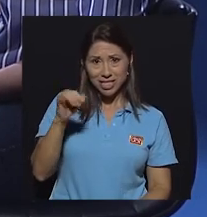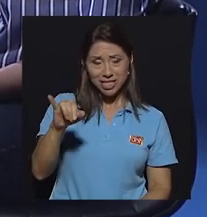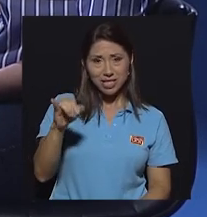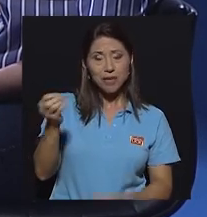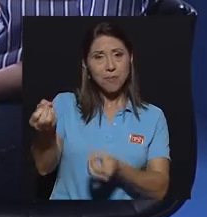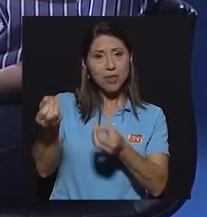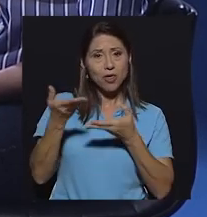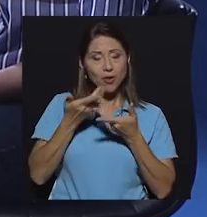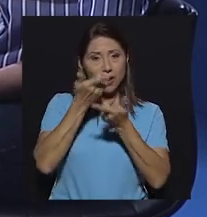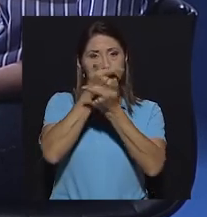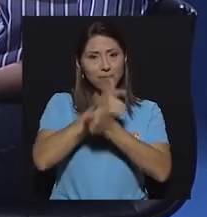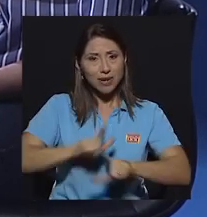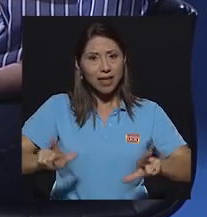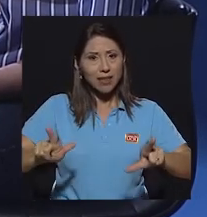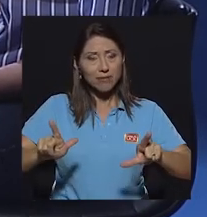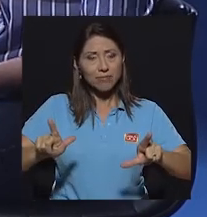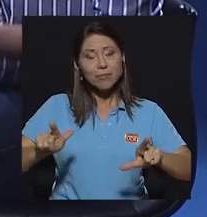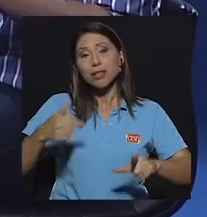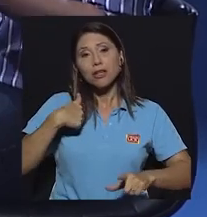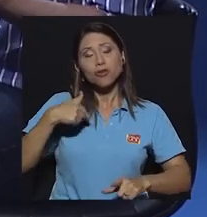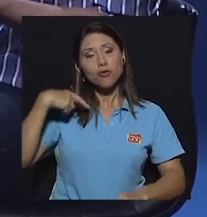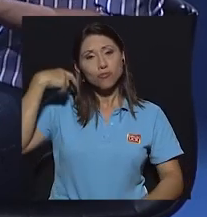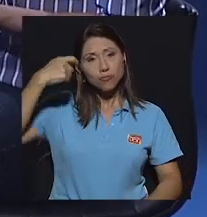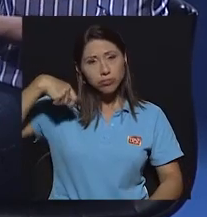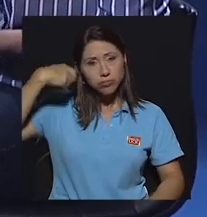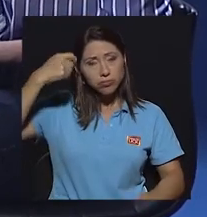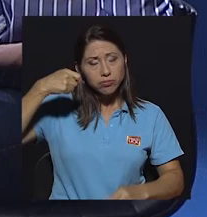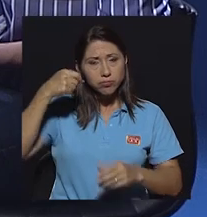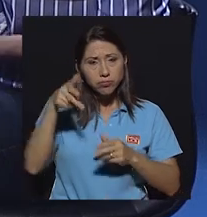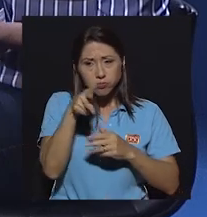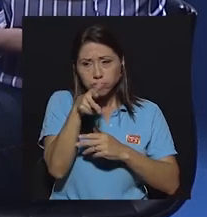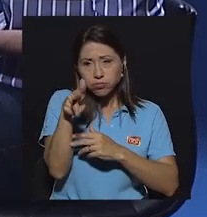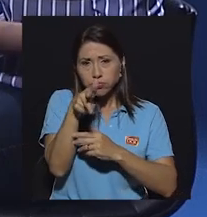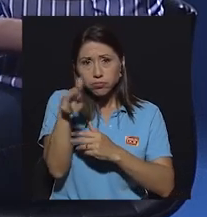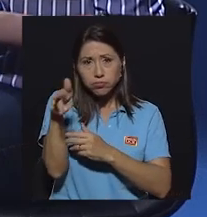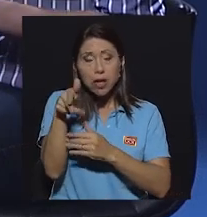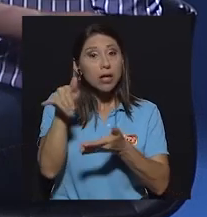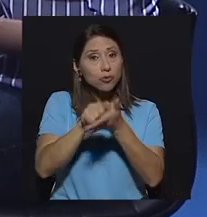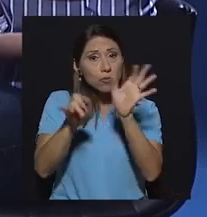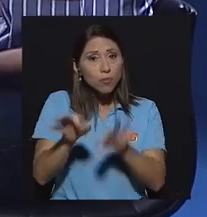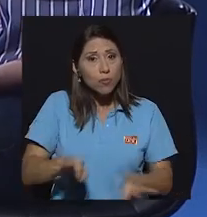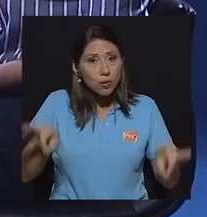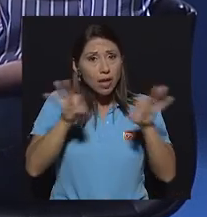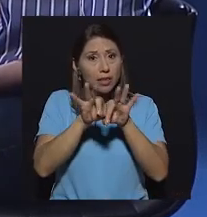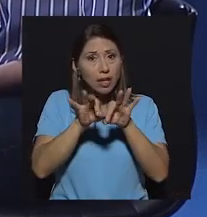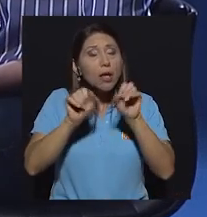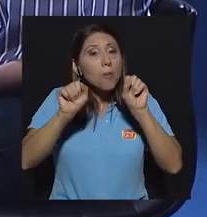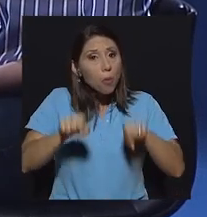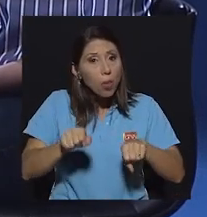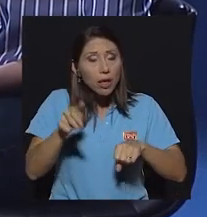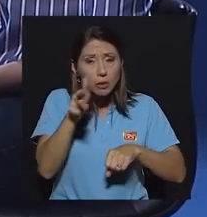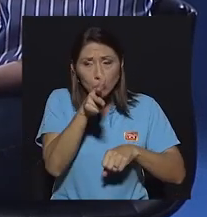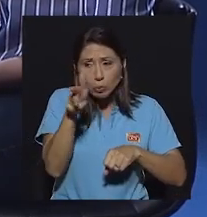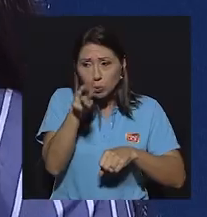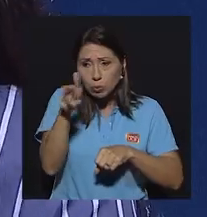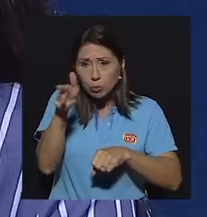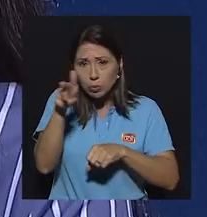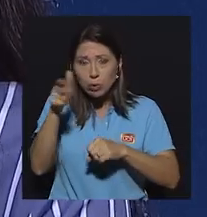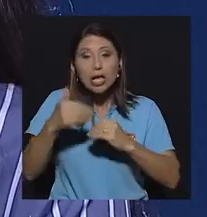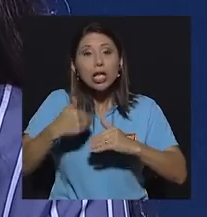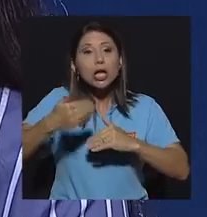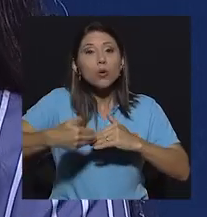mal sentido de la palabra, sino ya habiéndose uno salido del momento